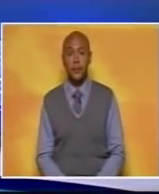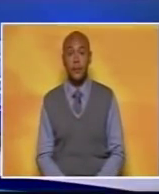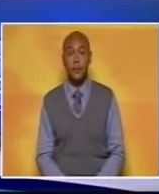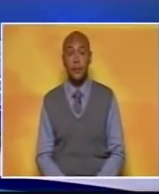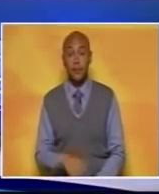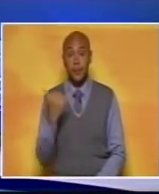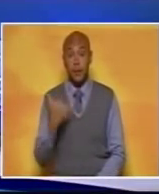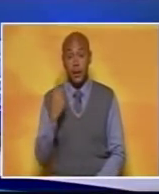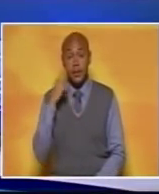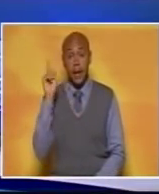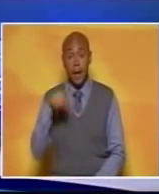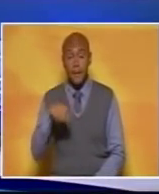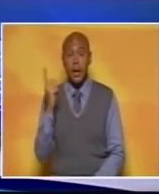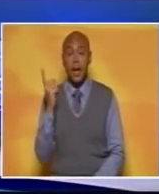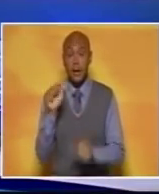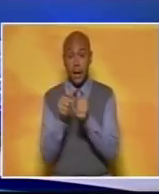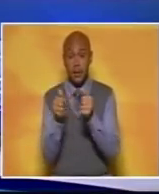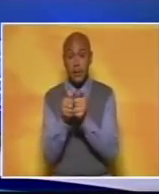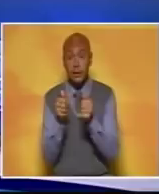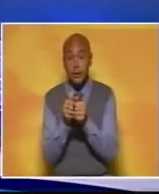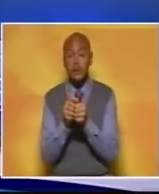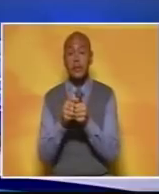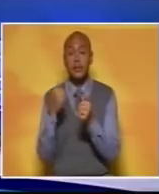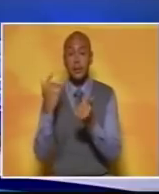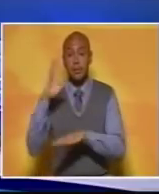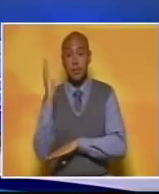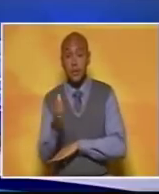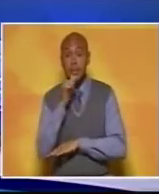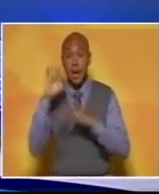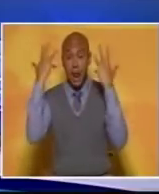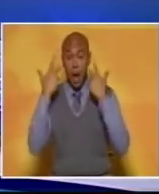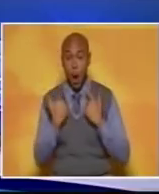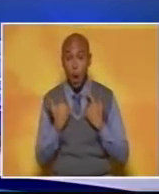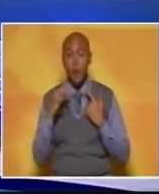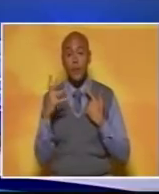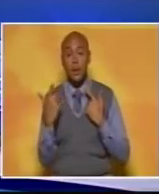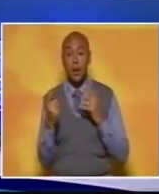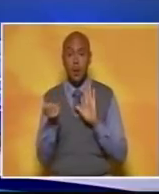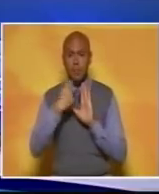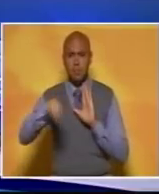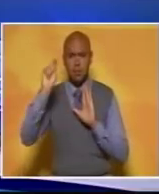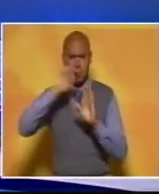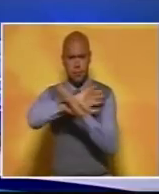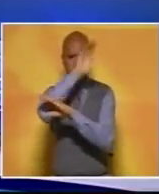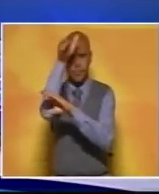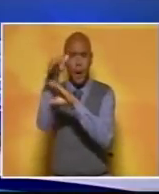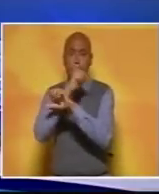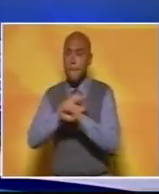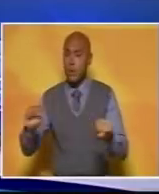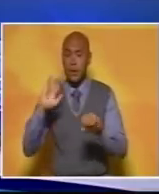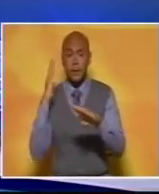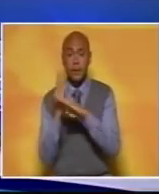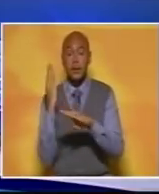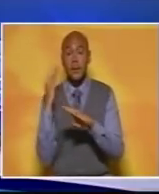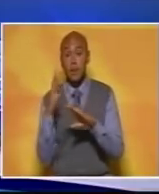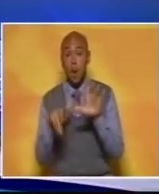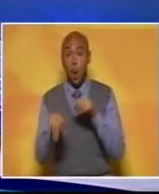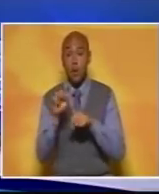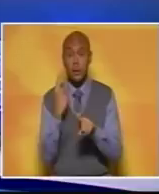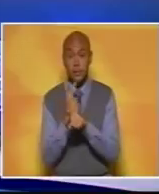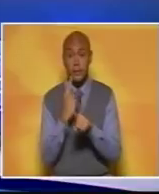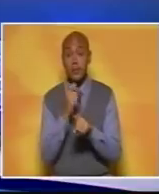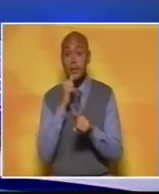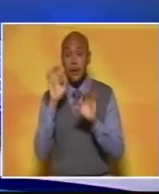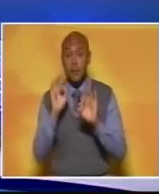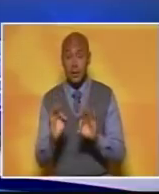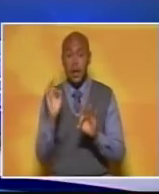Y Caribes de Anzoátegui dejó en el terreno a los Leones de Caracas por un cuadrangular de Newman Romero en el 11º episodio en el Alfonso